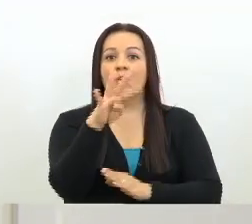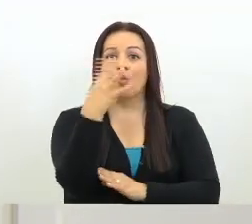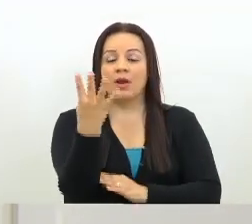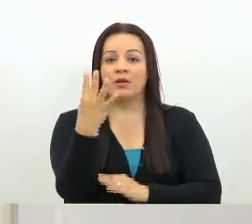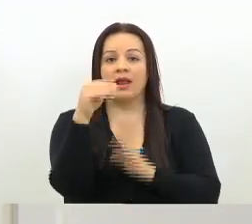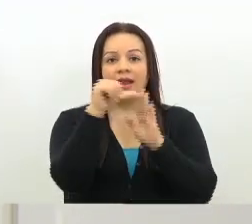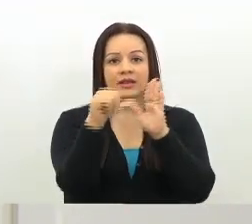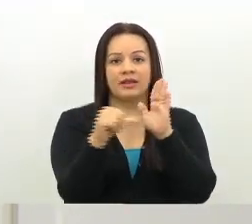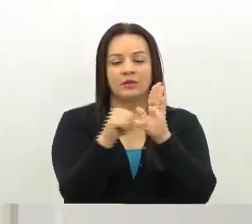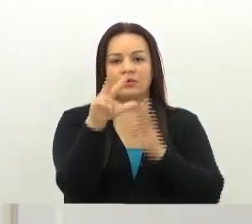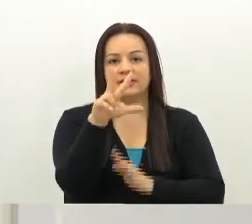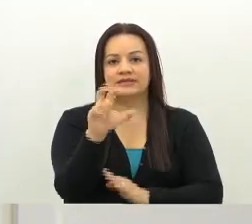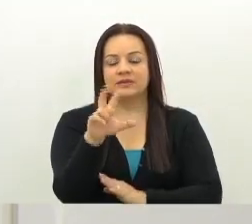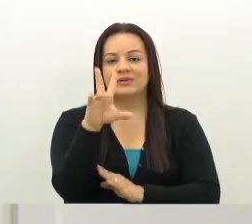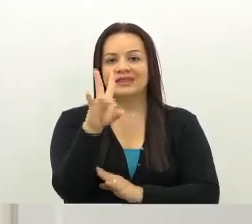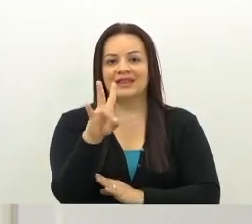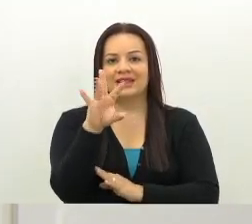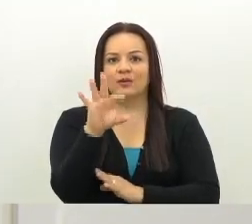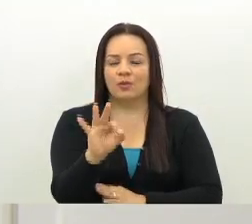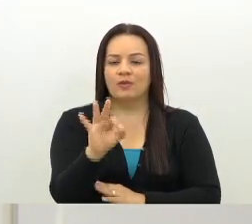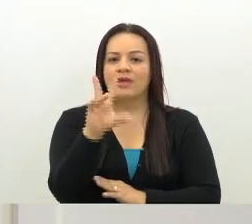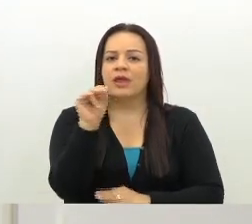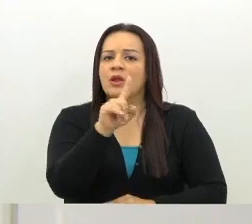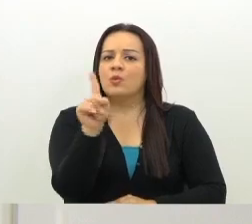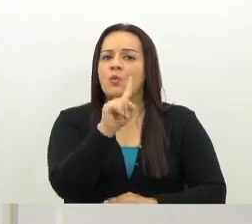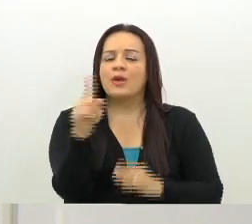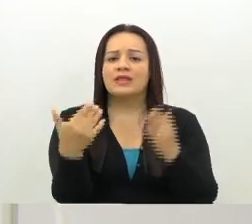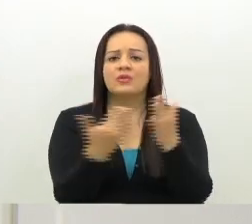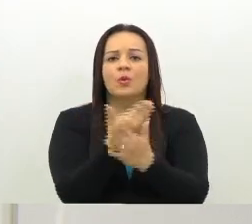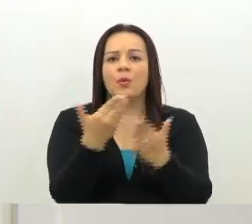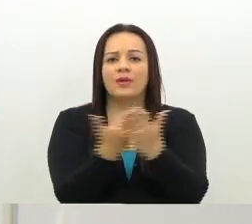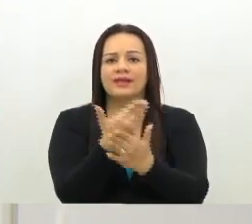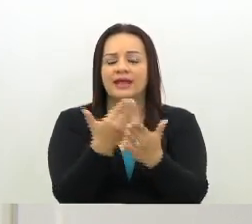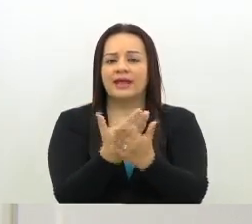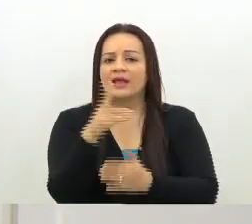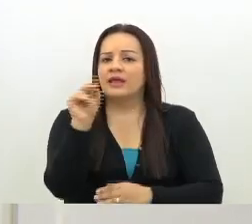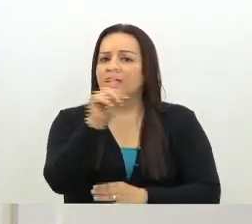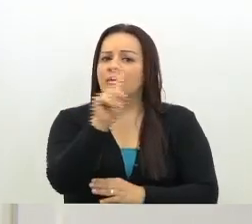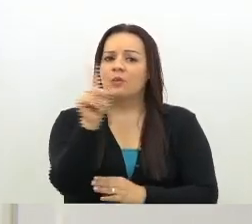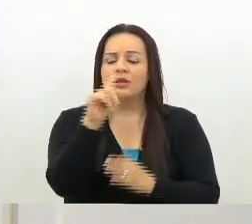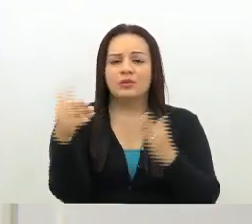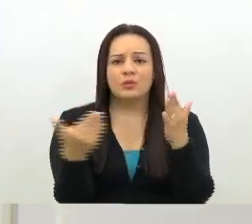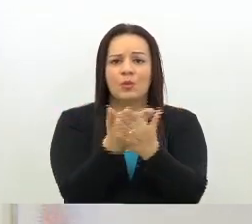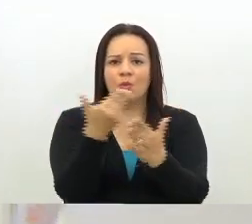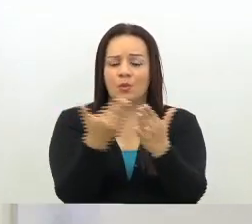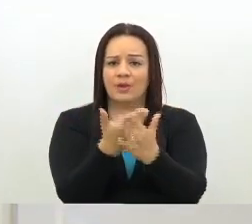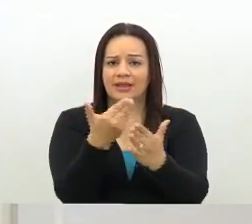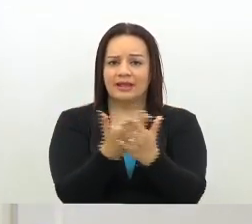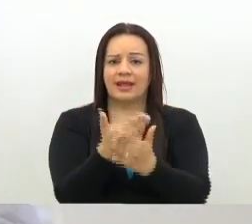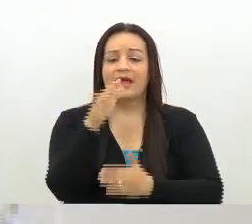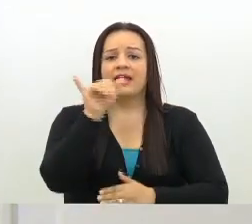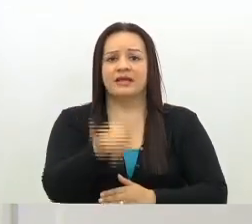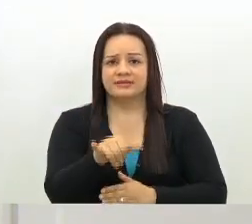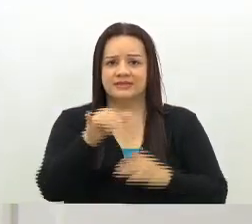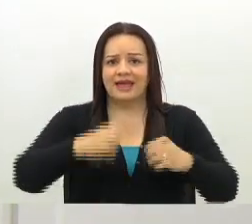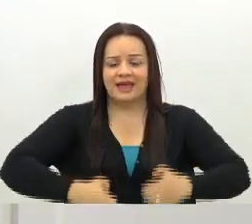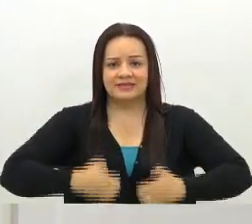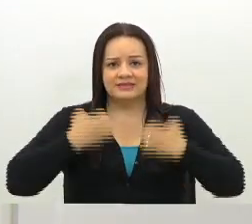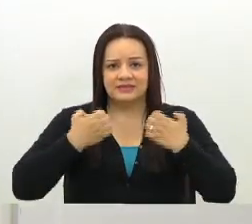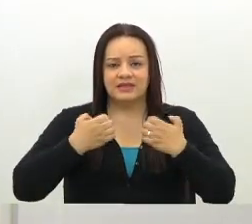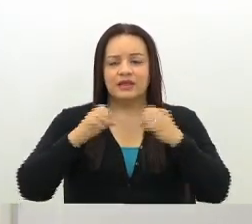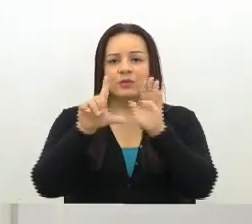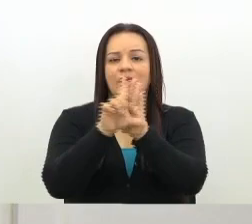artículo 379 no es una novedad. No es una novedad, así ha existido